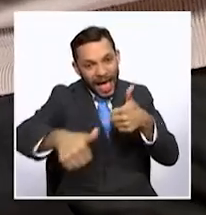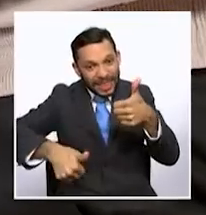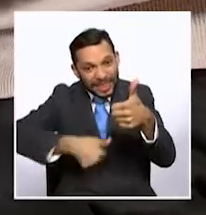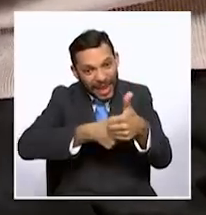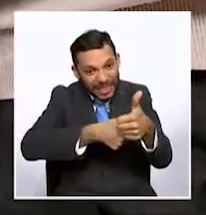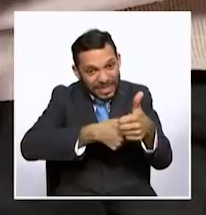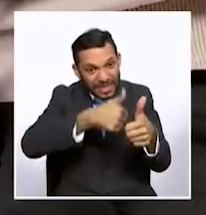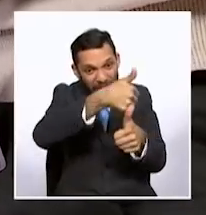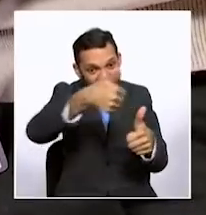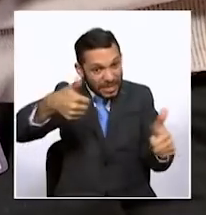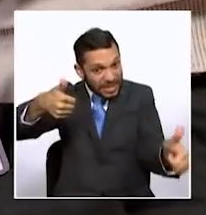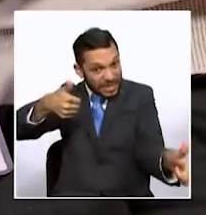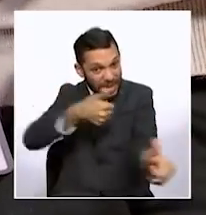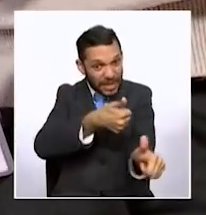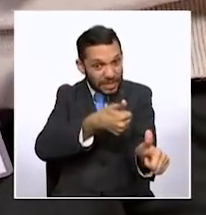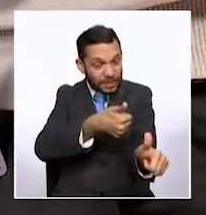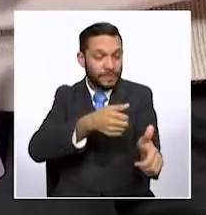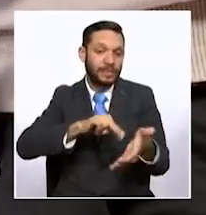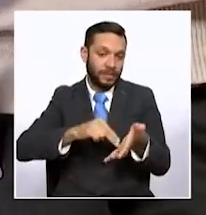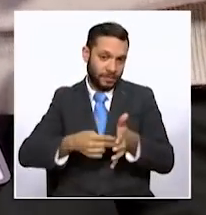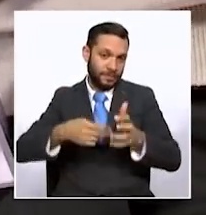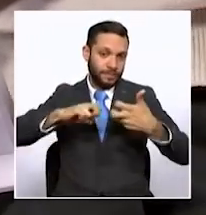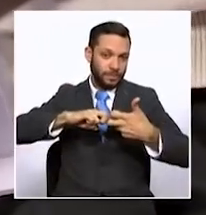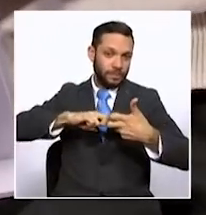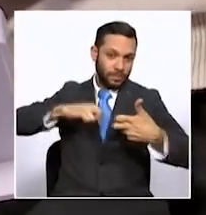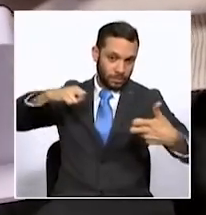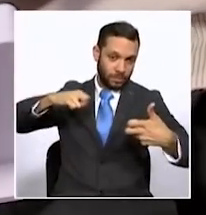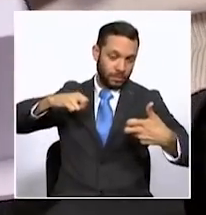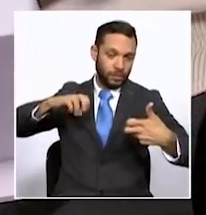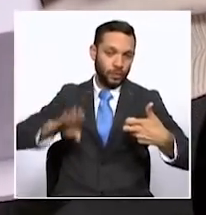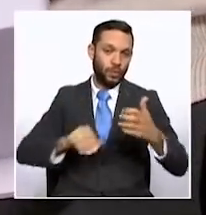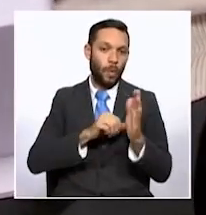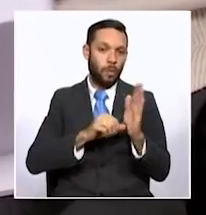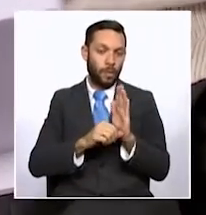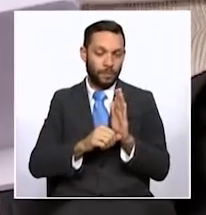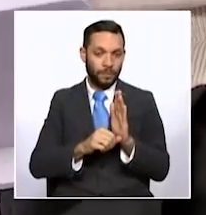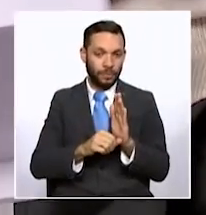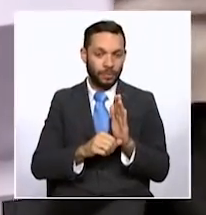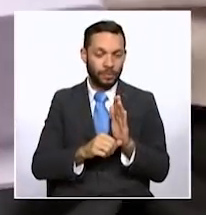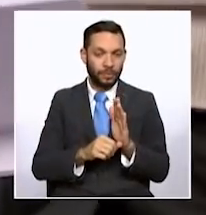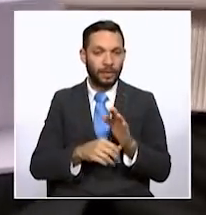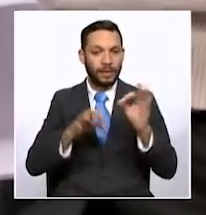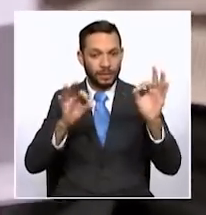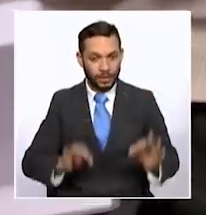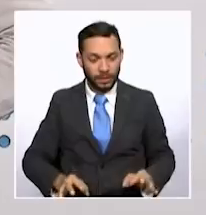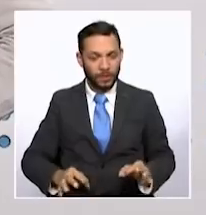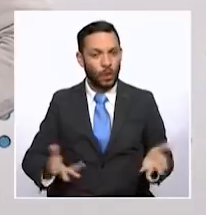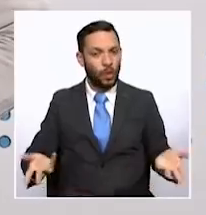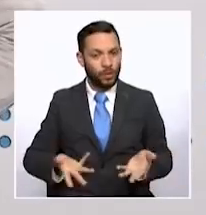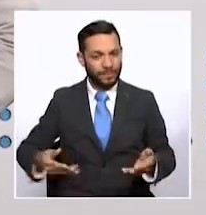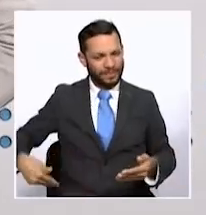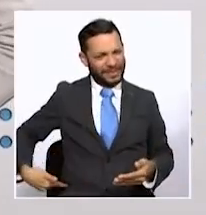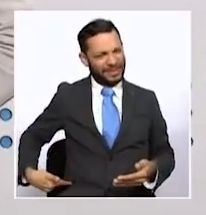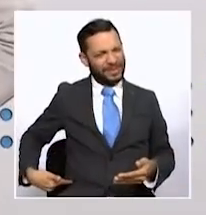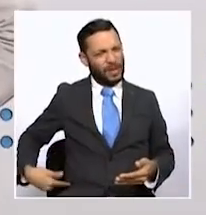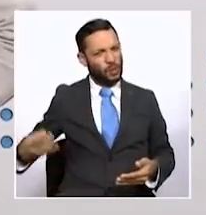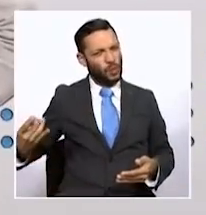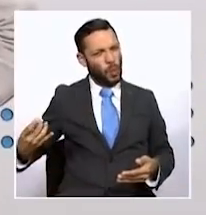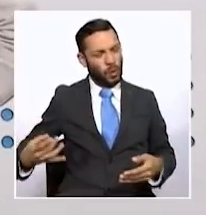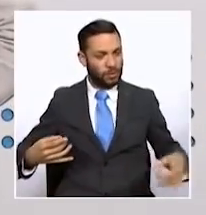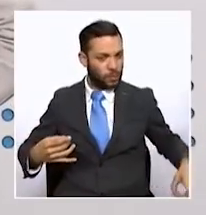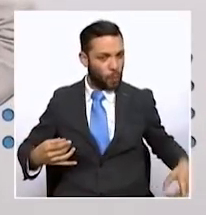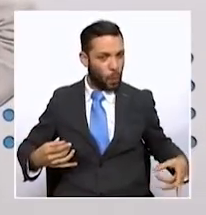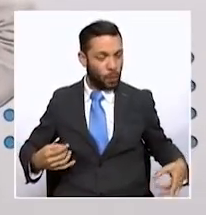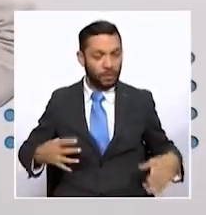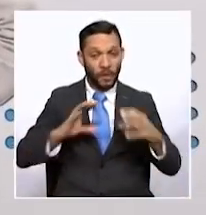te duele atrás, puede ser un dolor muscular en la región glútea. ¿Qué pasa? La cadera normalmente duele en la región inguinal, porque mira que